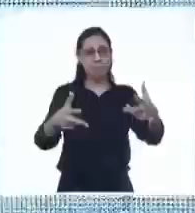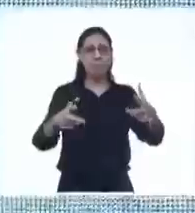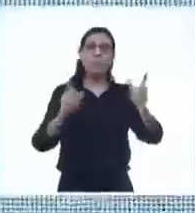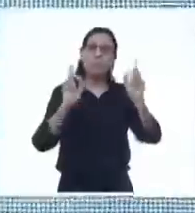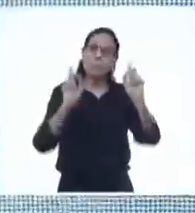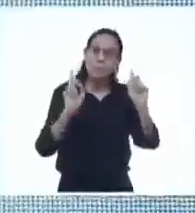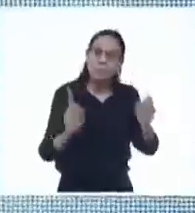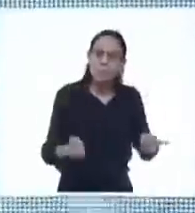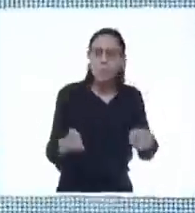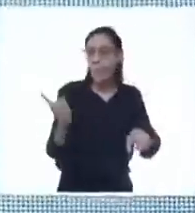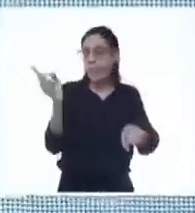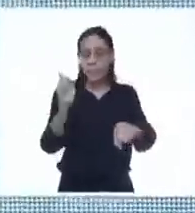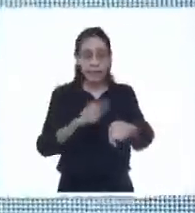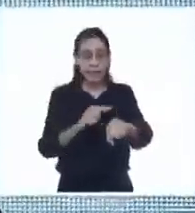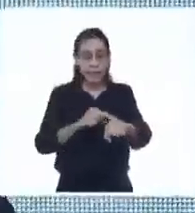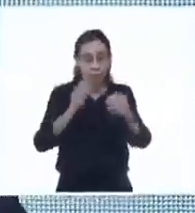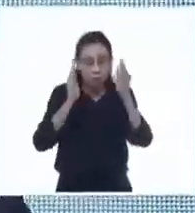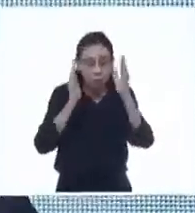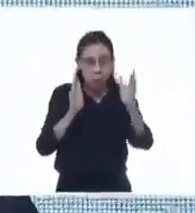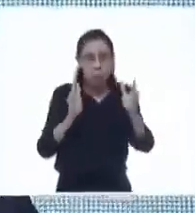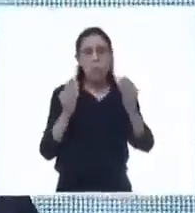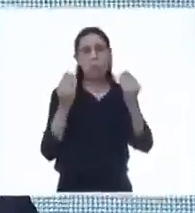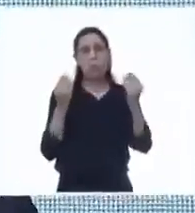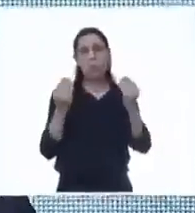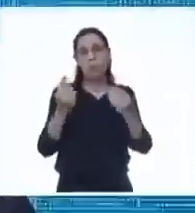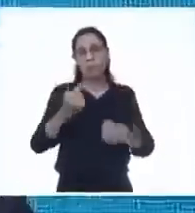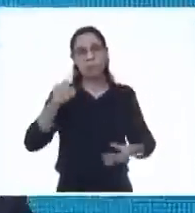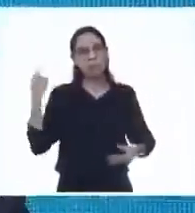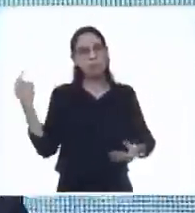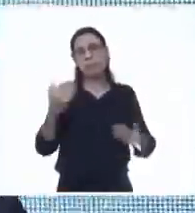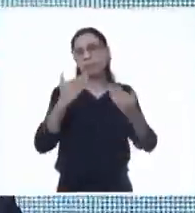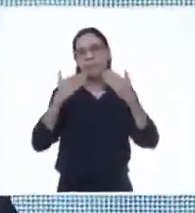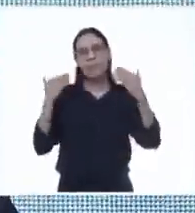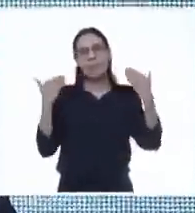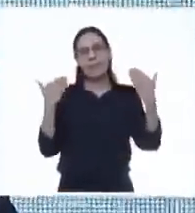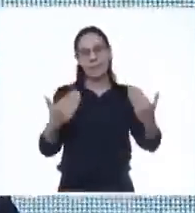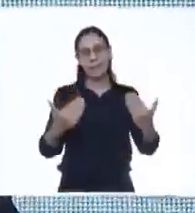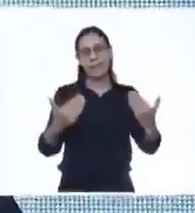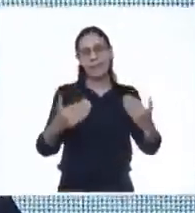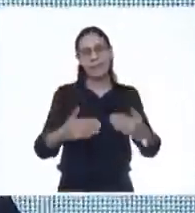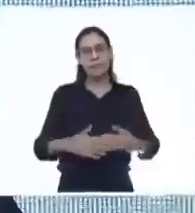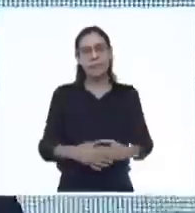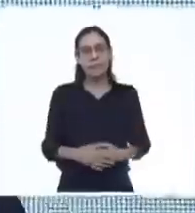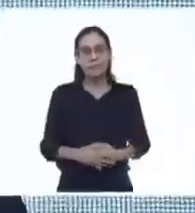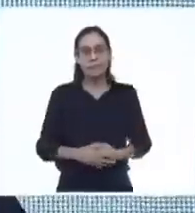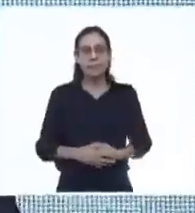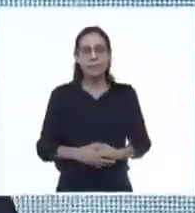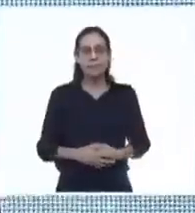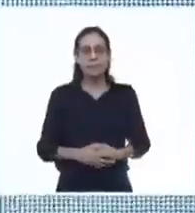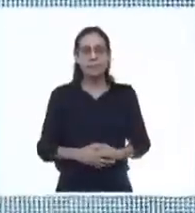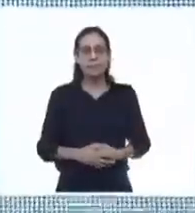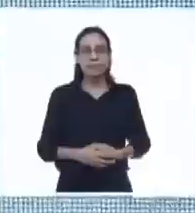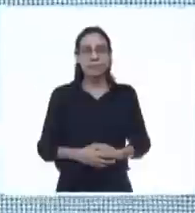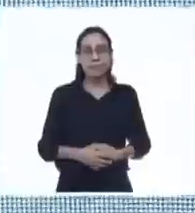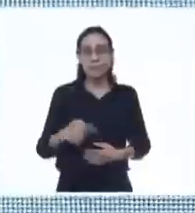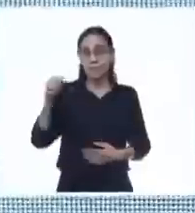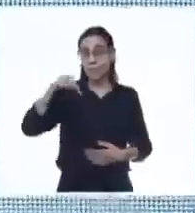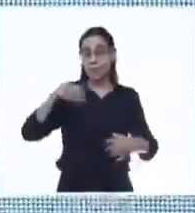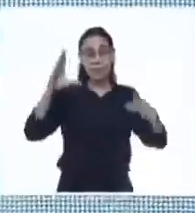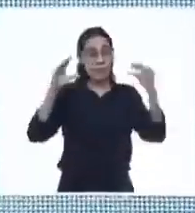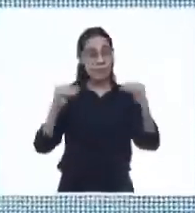hacer los agradecimientos que de alguna manera esta noche nos obliga.